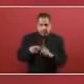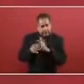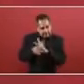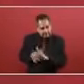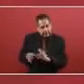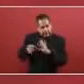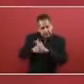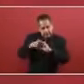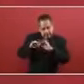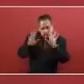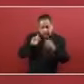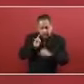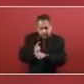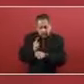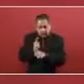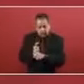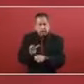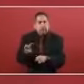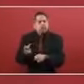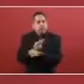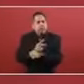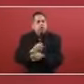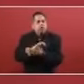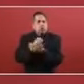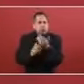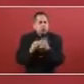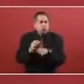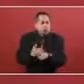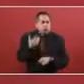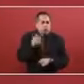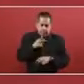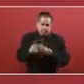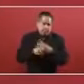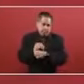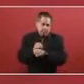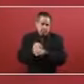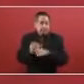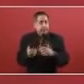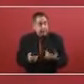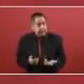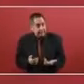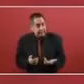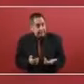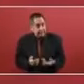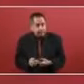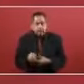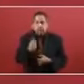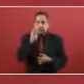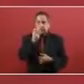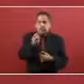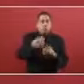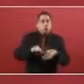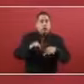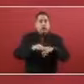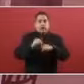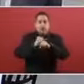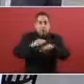aclarando, cómo fueron esos contratos. Entonces, es muy importante la